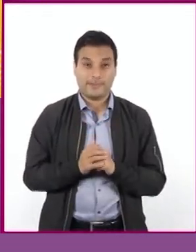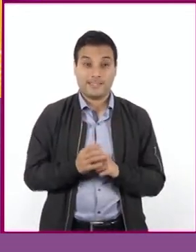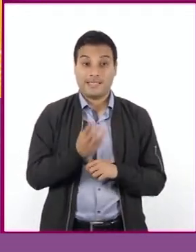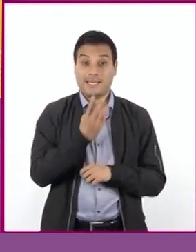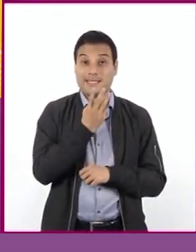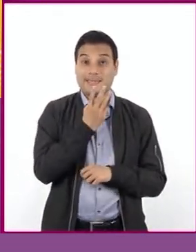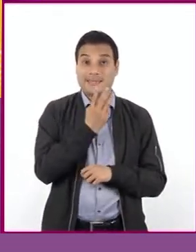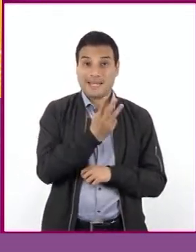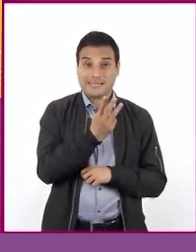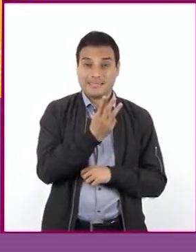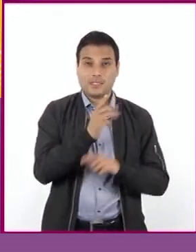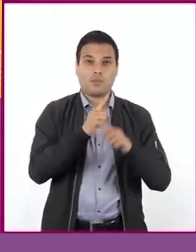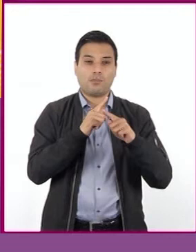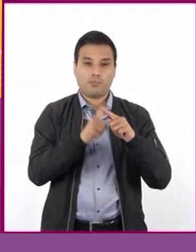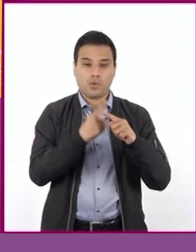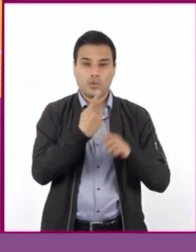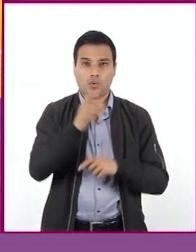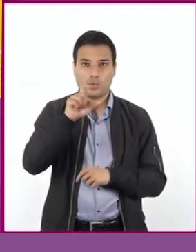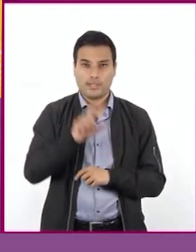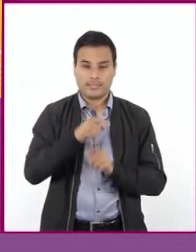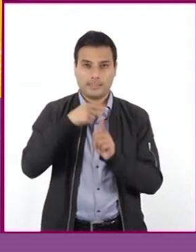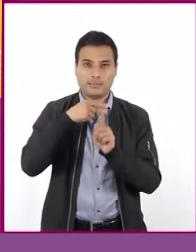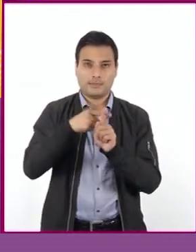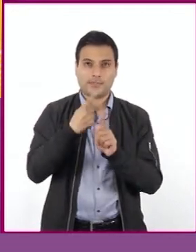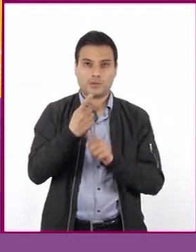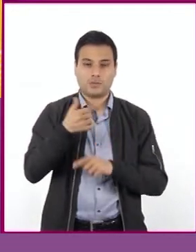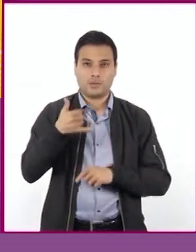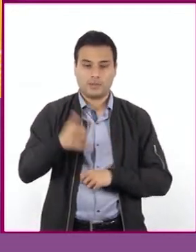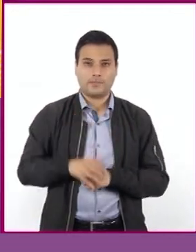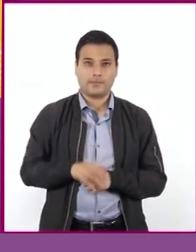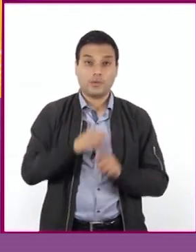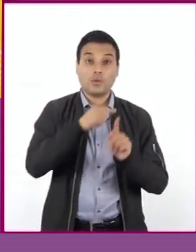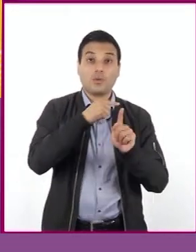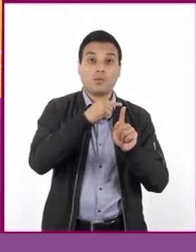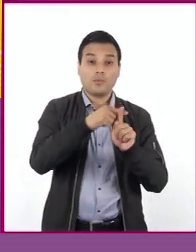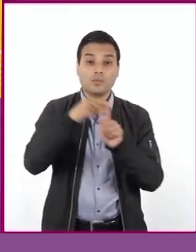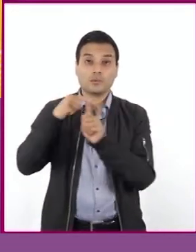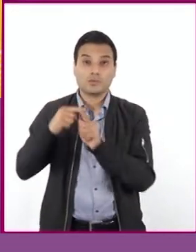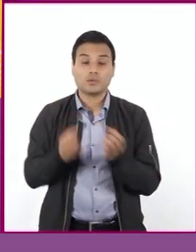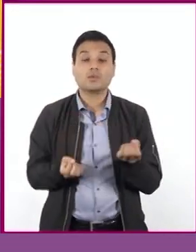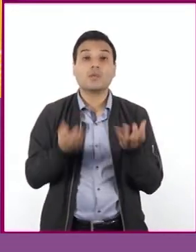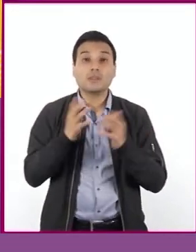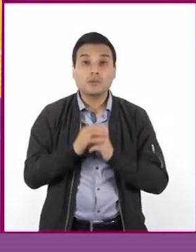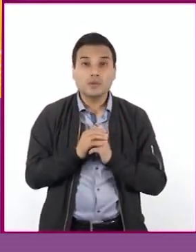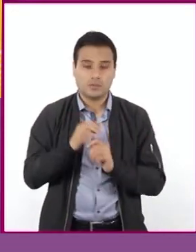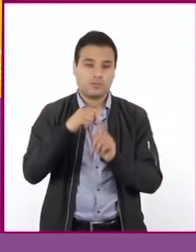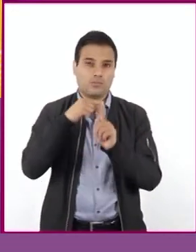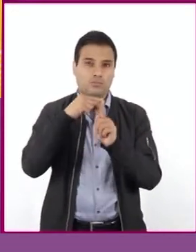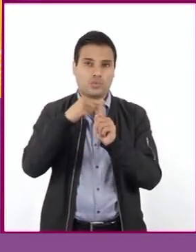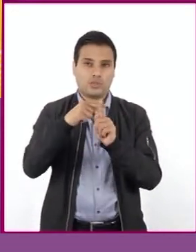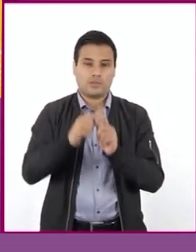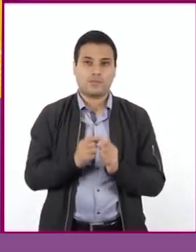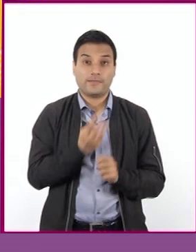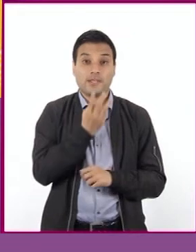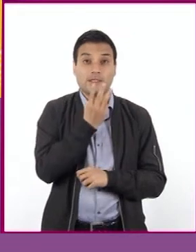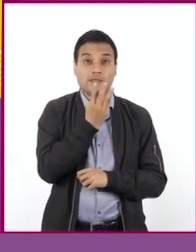ecuación empezando por los signos. Positivo por positivo es igual a positivo. 3 por 1x es